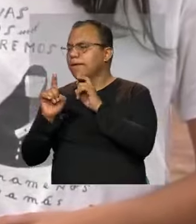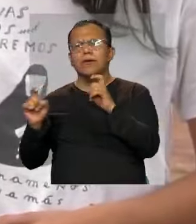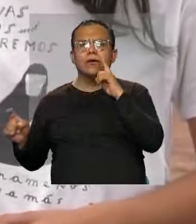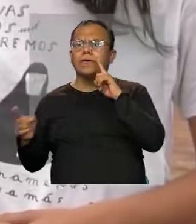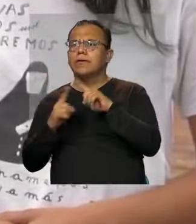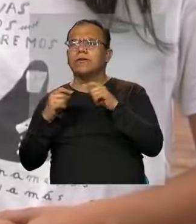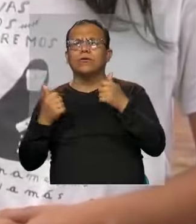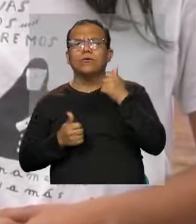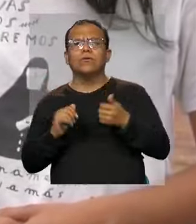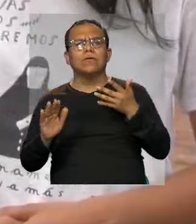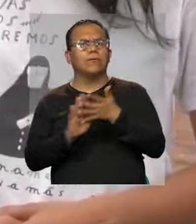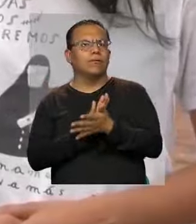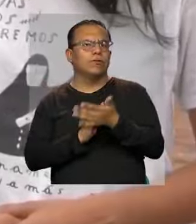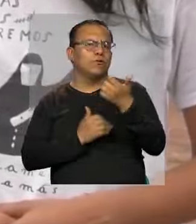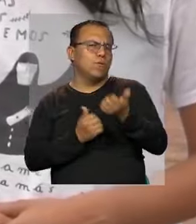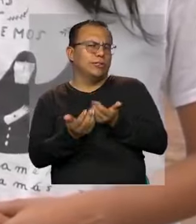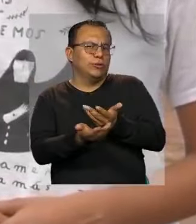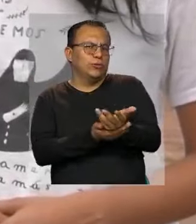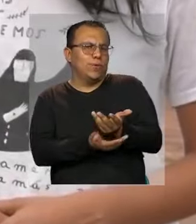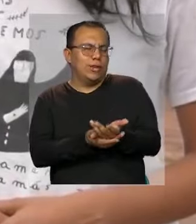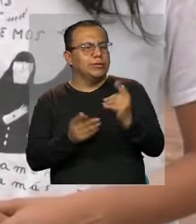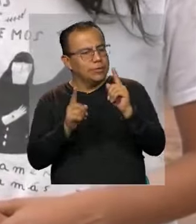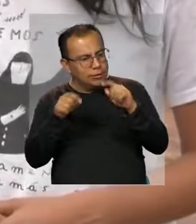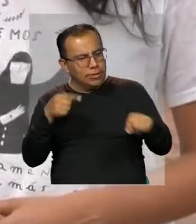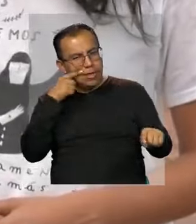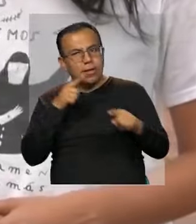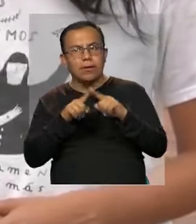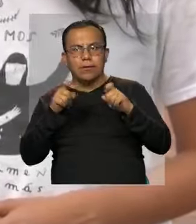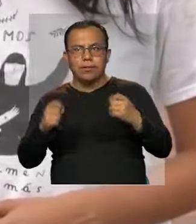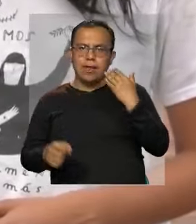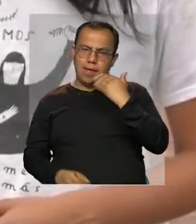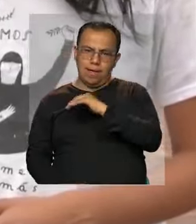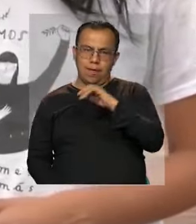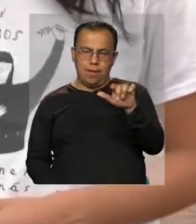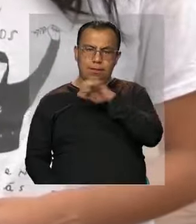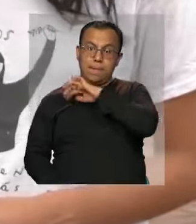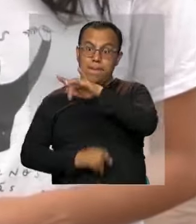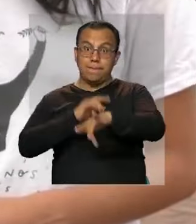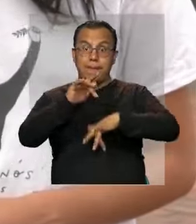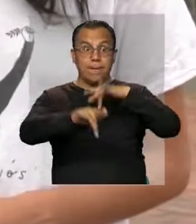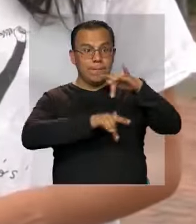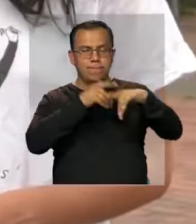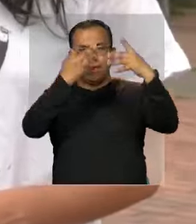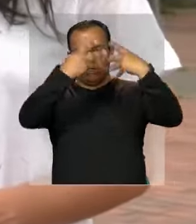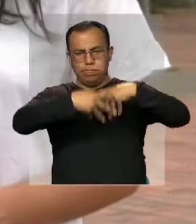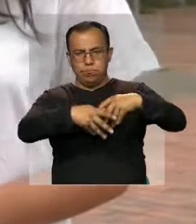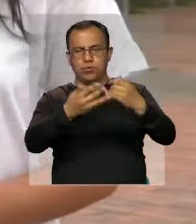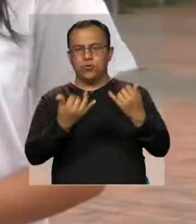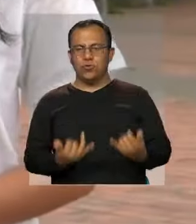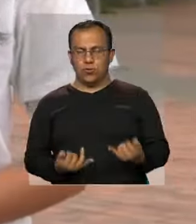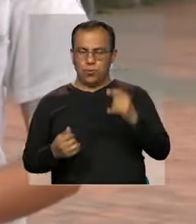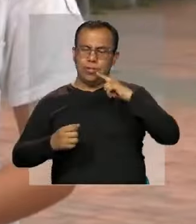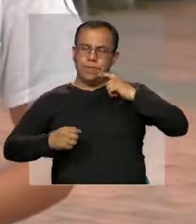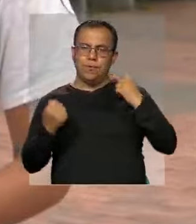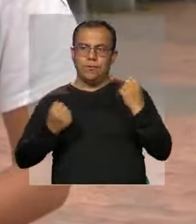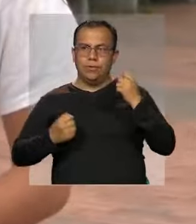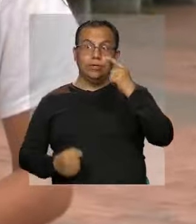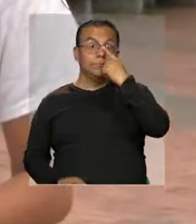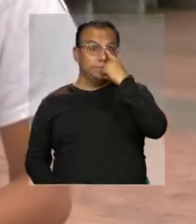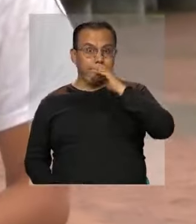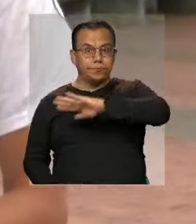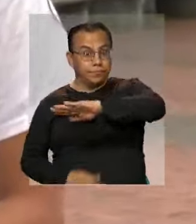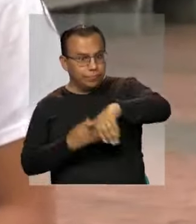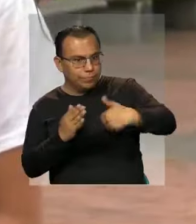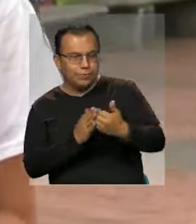finalmente cuéntanos cuáles son las recomendaciones que deben tener en cuenta las mujeres que van a salir a protestar hoy en las calles de Bogotá. Bueno, pues a todas